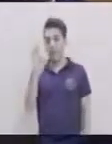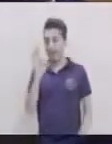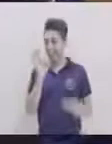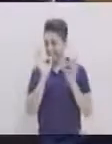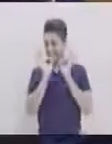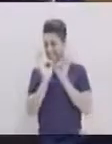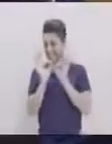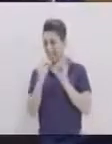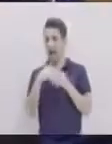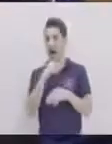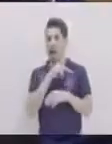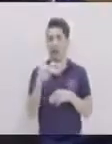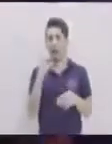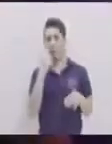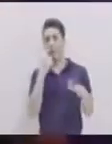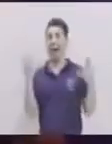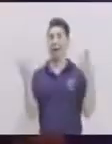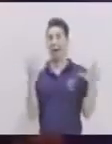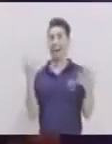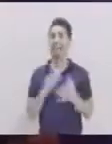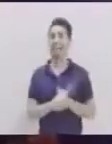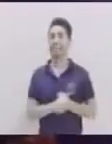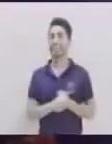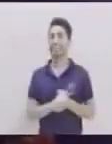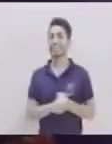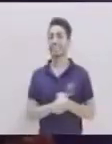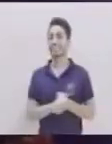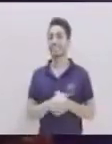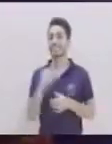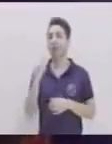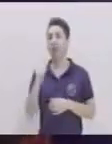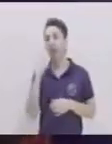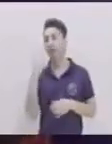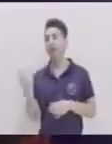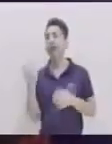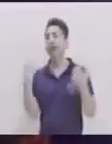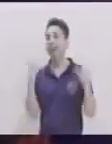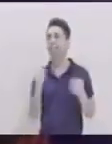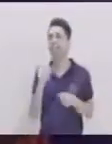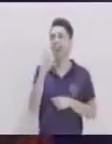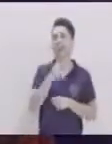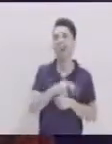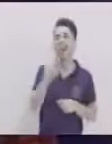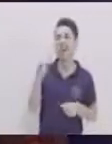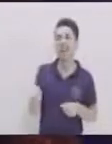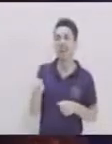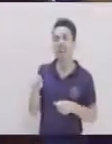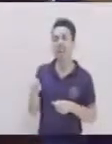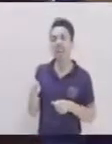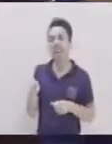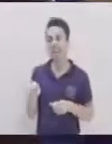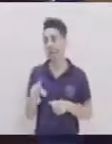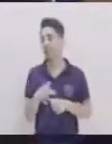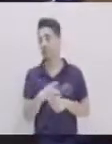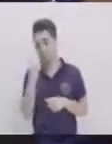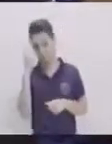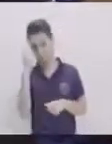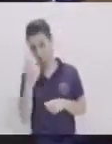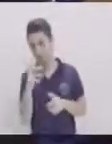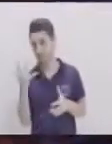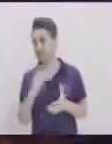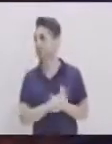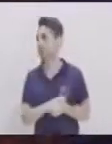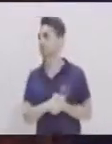Muy bien, se llama Rolando. Así que le haremos una rima. ¿Qué te parece la